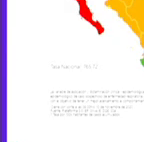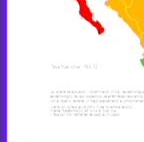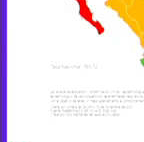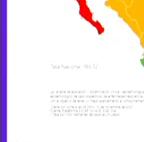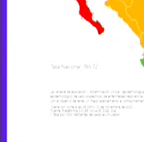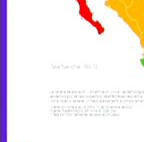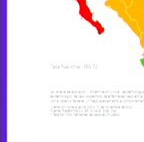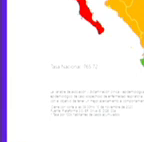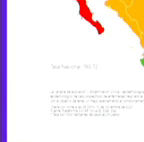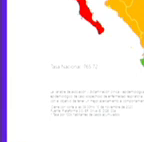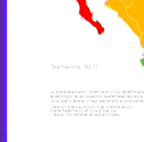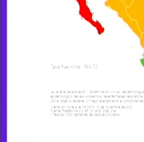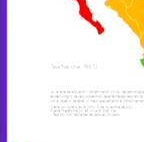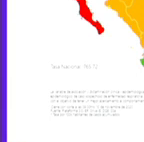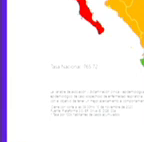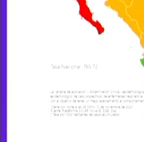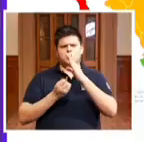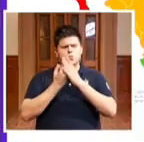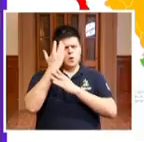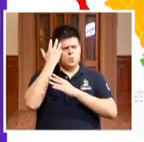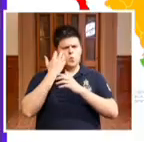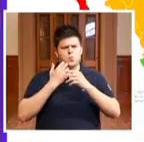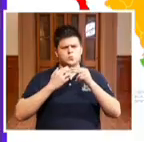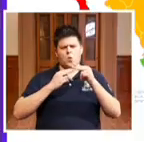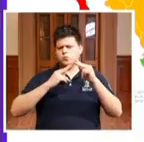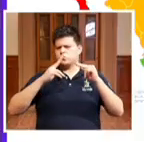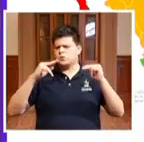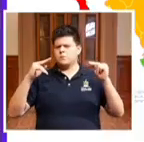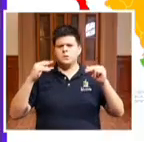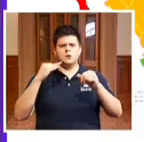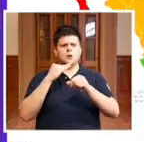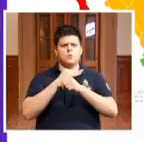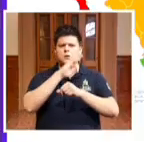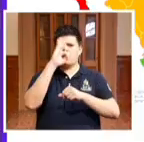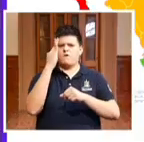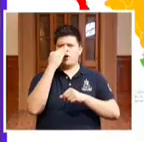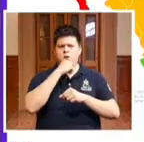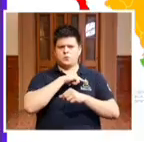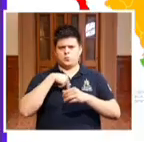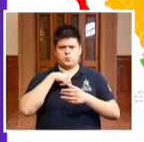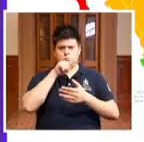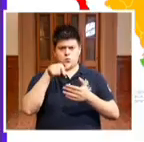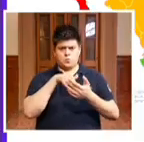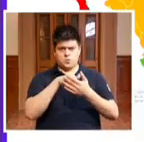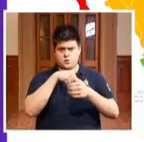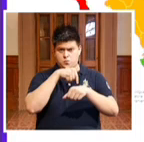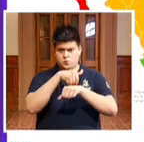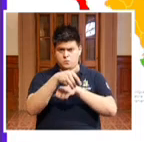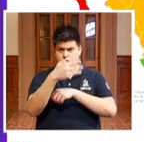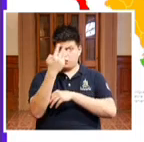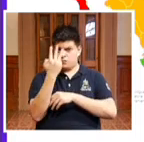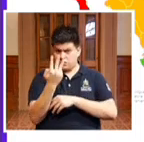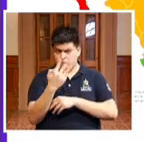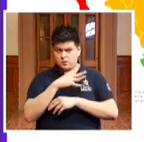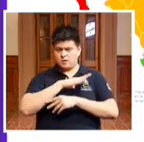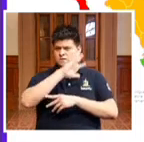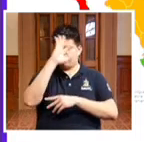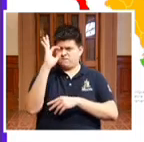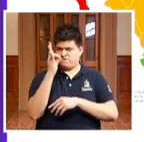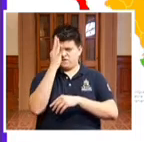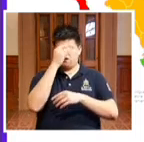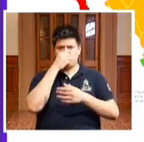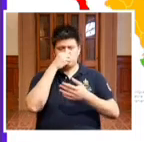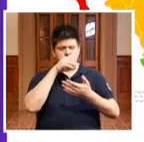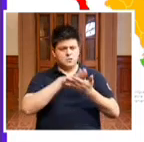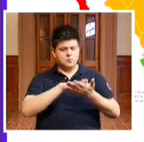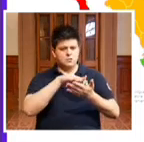¿Cómo está el Estado de Nuevo León en este momento? Pues estamos en tercer lugar con las cifras federales y con las